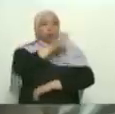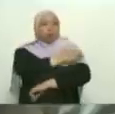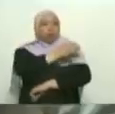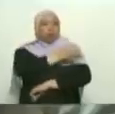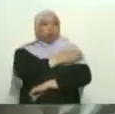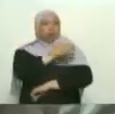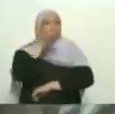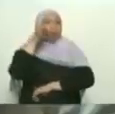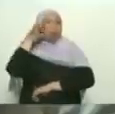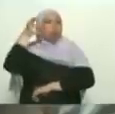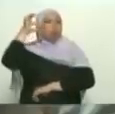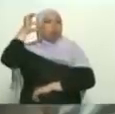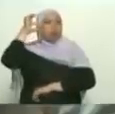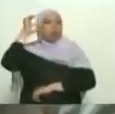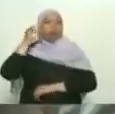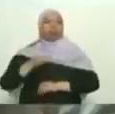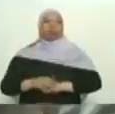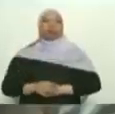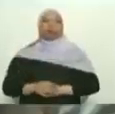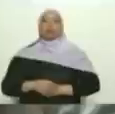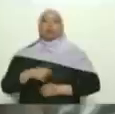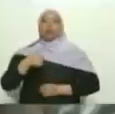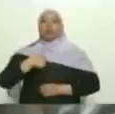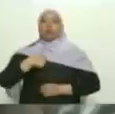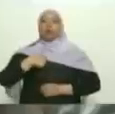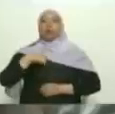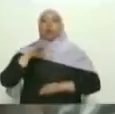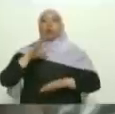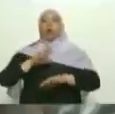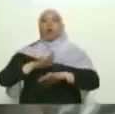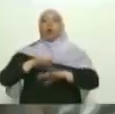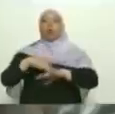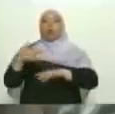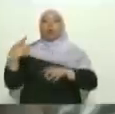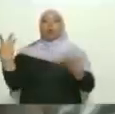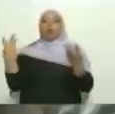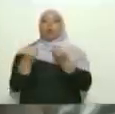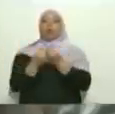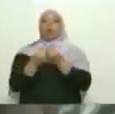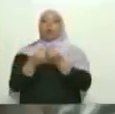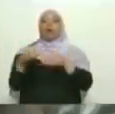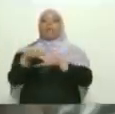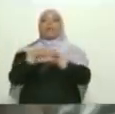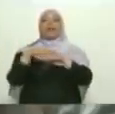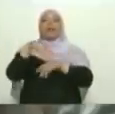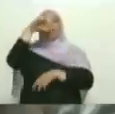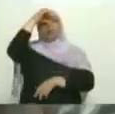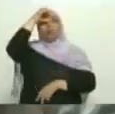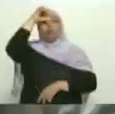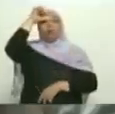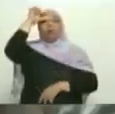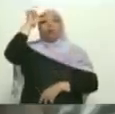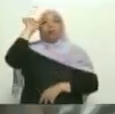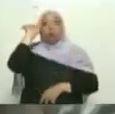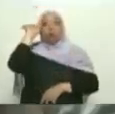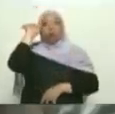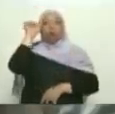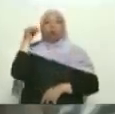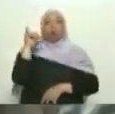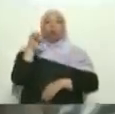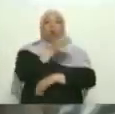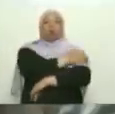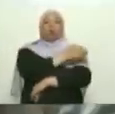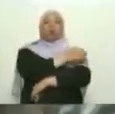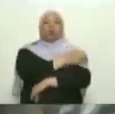Junién por su participación directa en el golpe, en el intento de golpe de Estado del 30 de abril del año 2019.